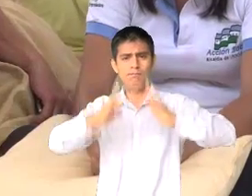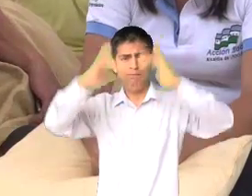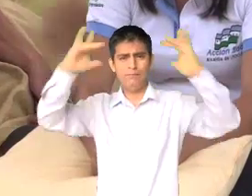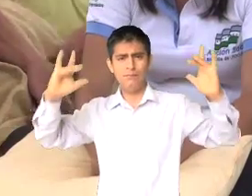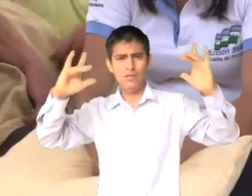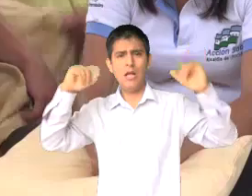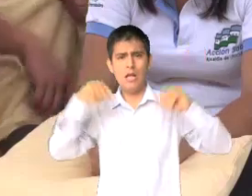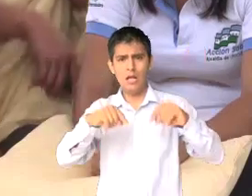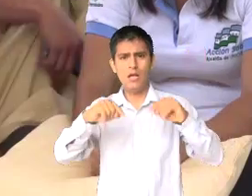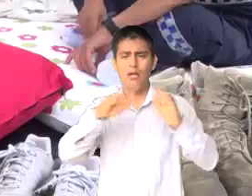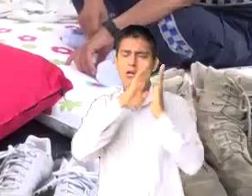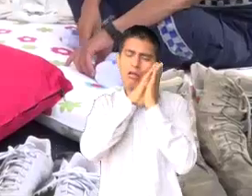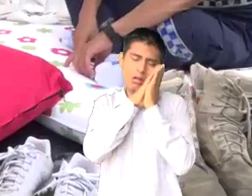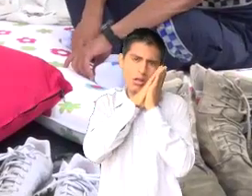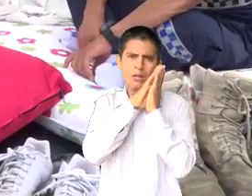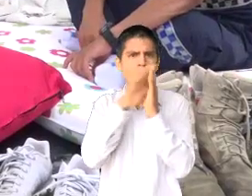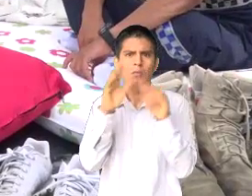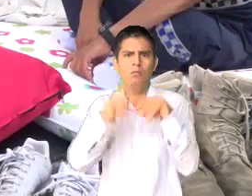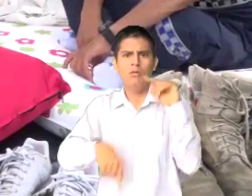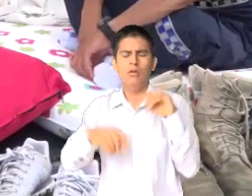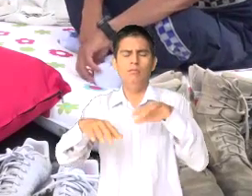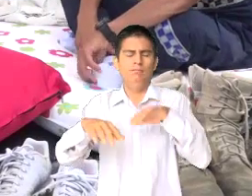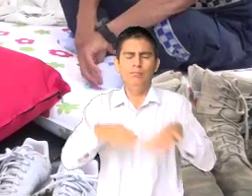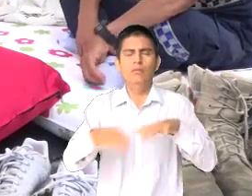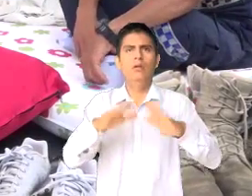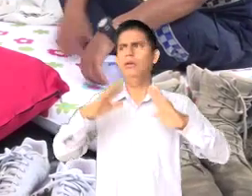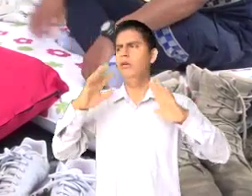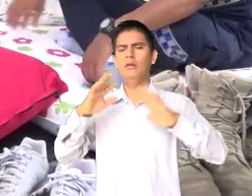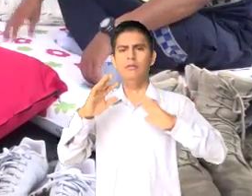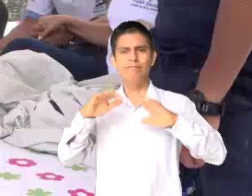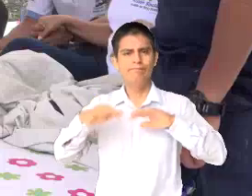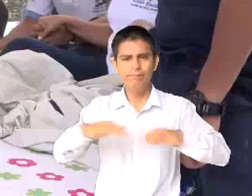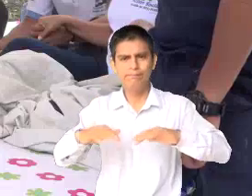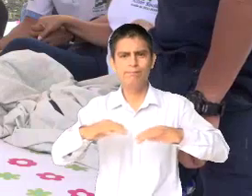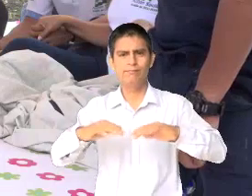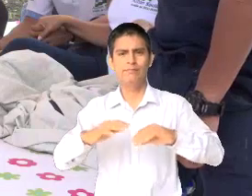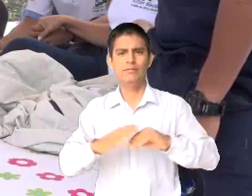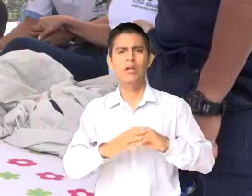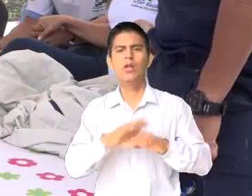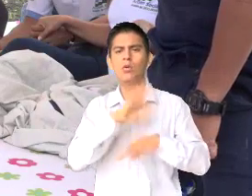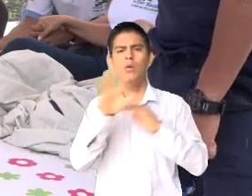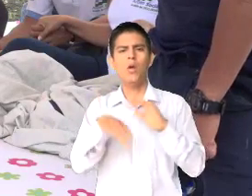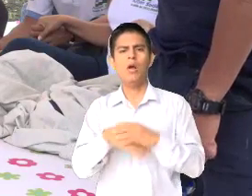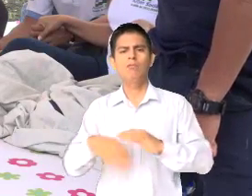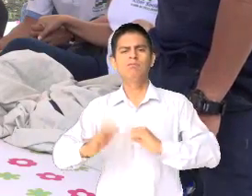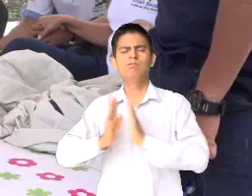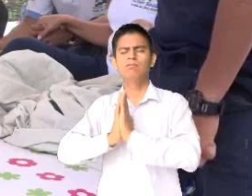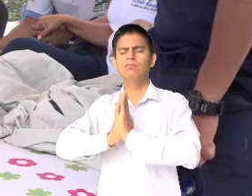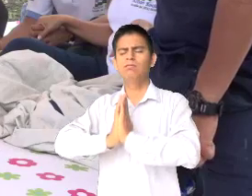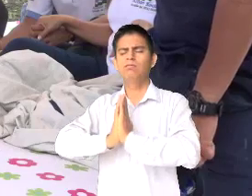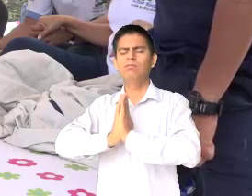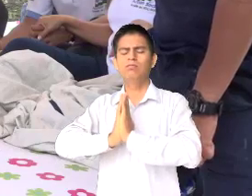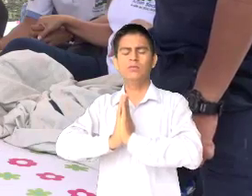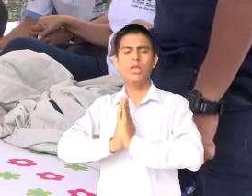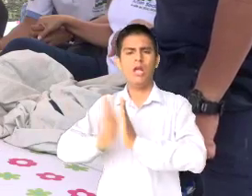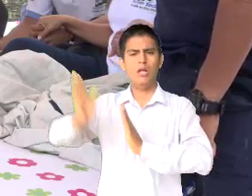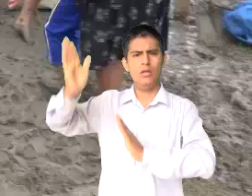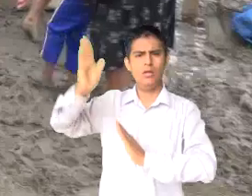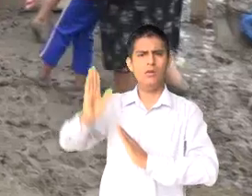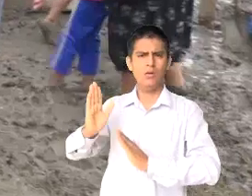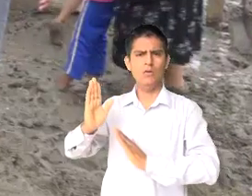descansar, pero no lo conseguían por temor a las continuas réplicas. Se elevaban plegarias y oraciones al